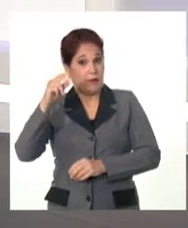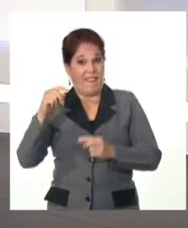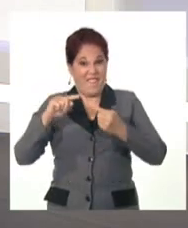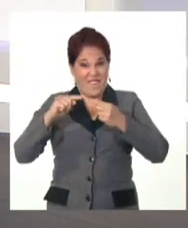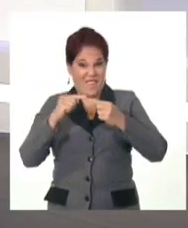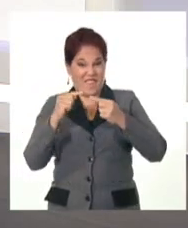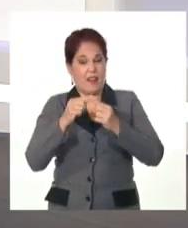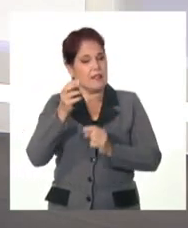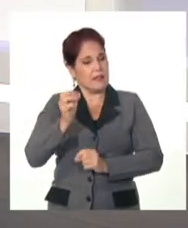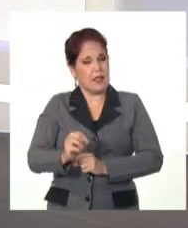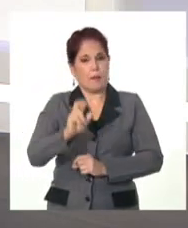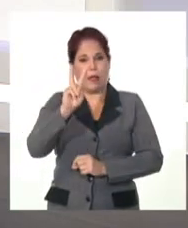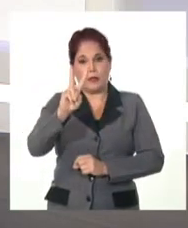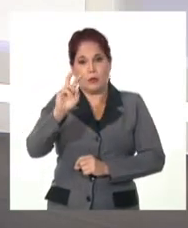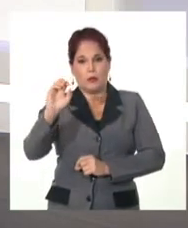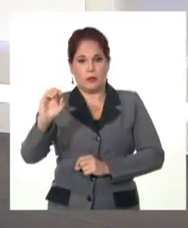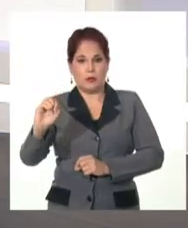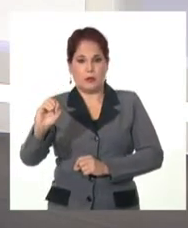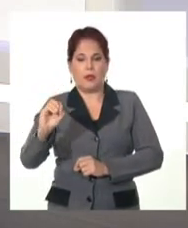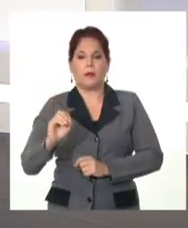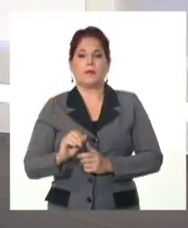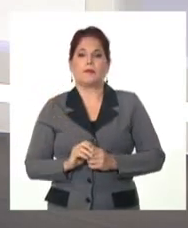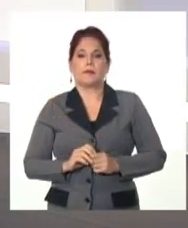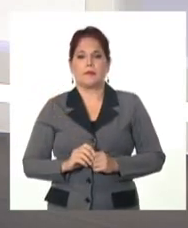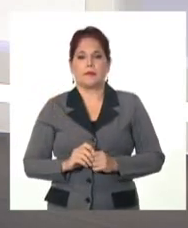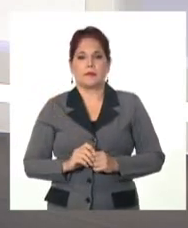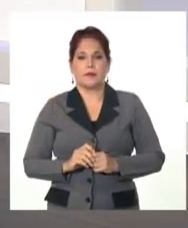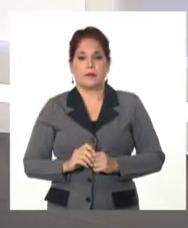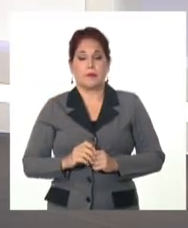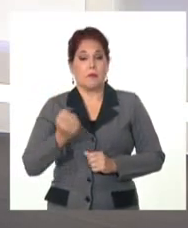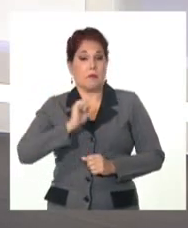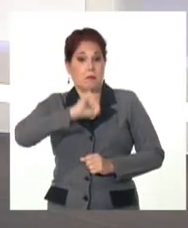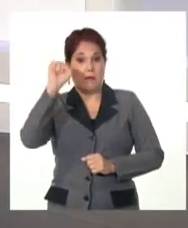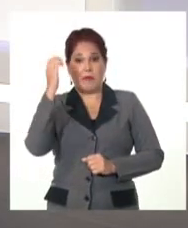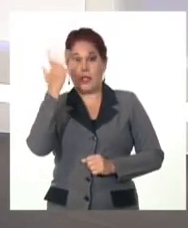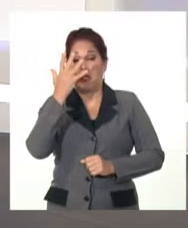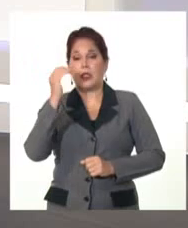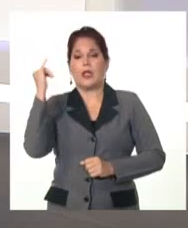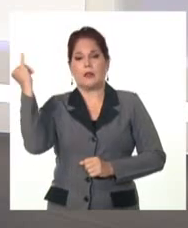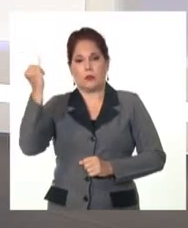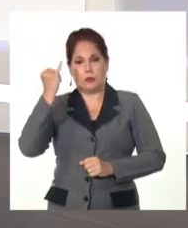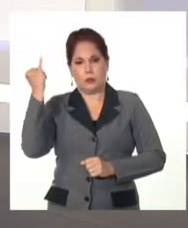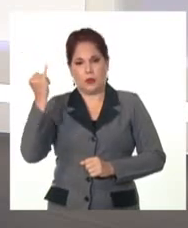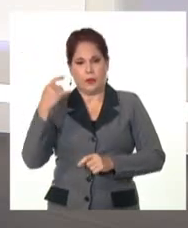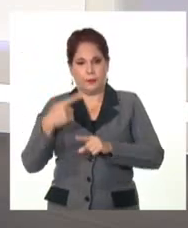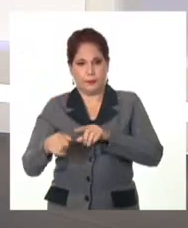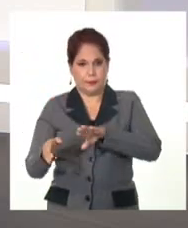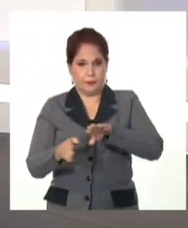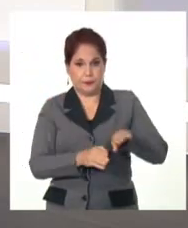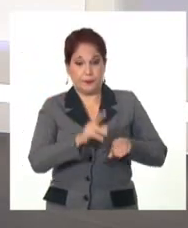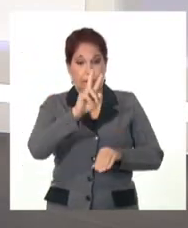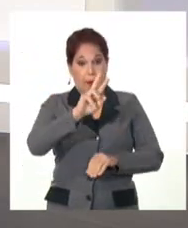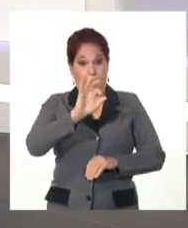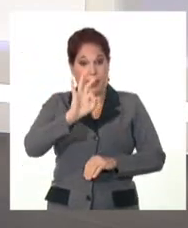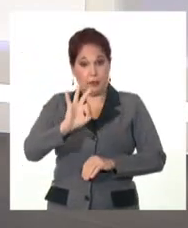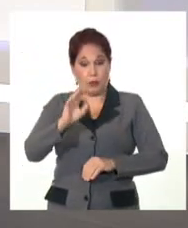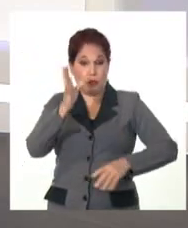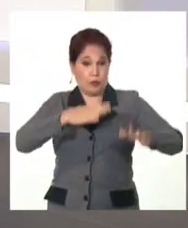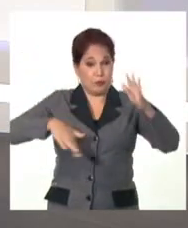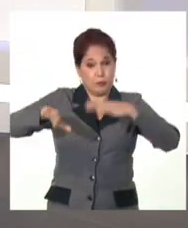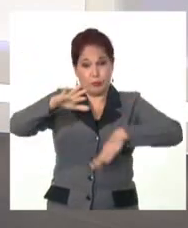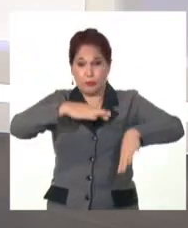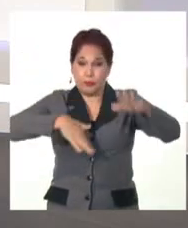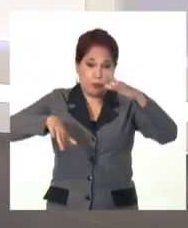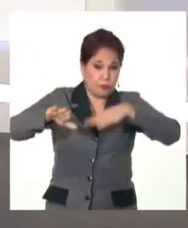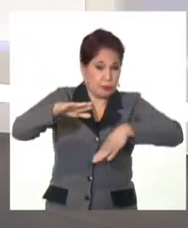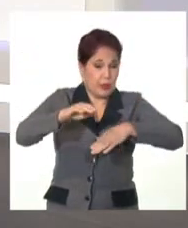marcha 2-0, favorable a los Leones de la capital. Avanzamos con otras notas. El puesto número 28 en los 200 metros estilo libre de Lisbeth